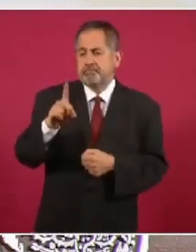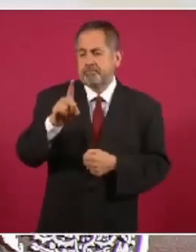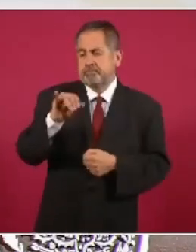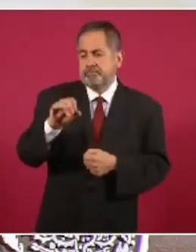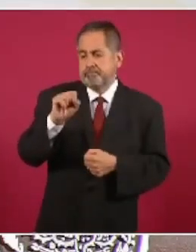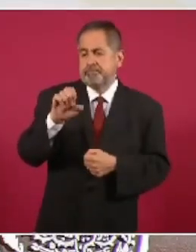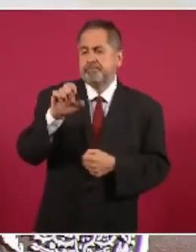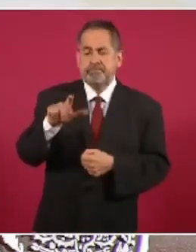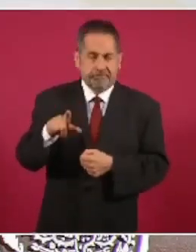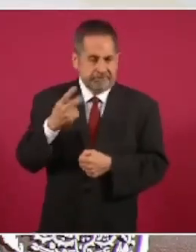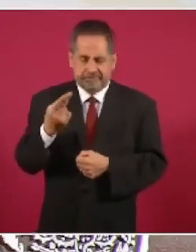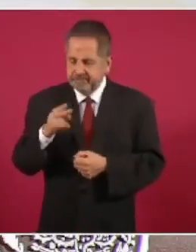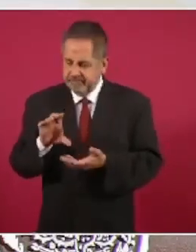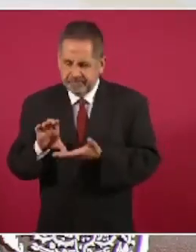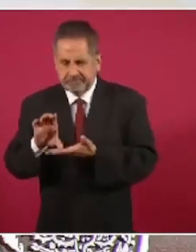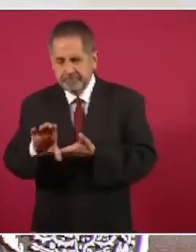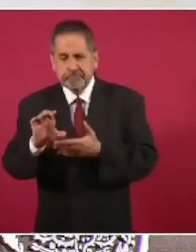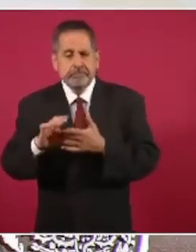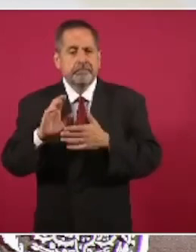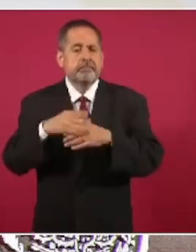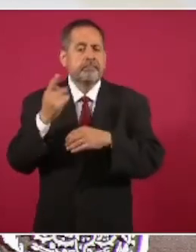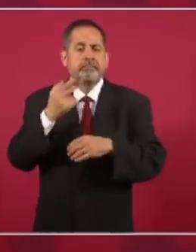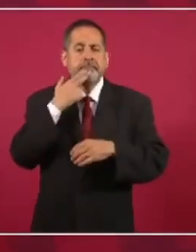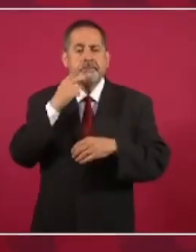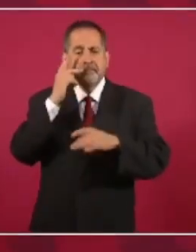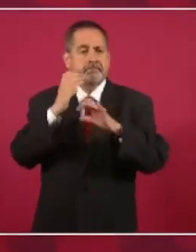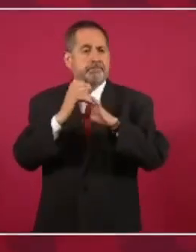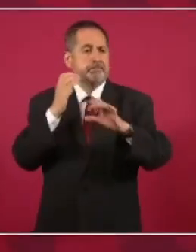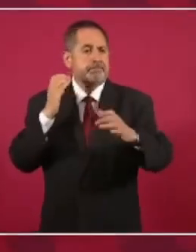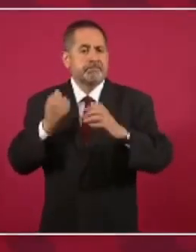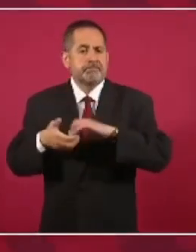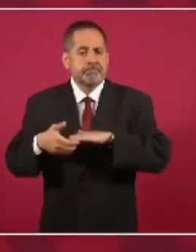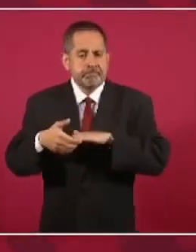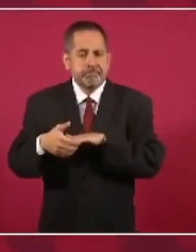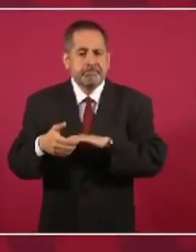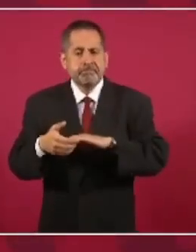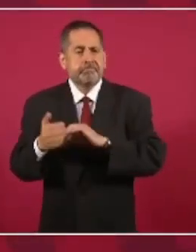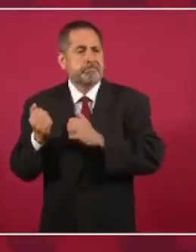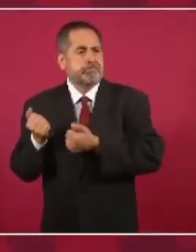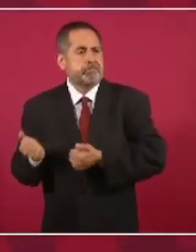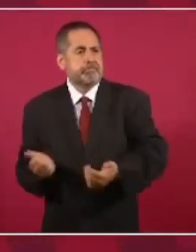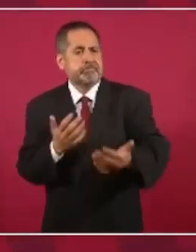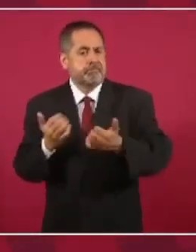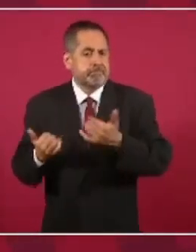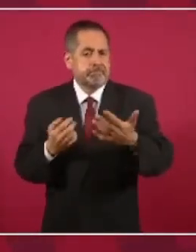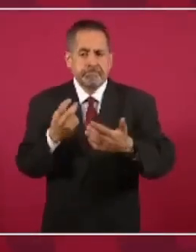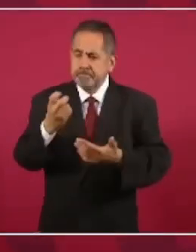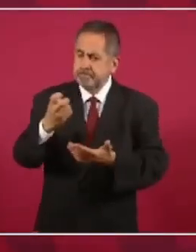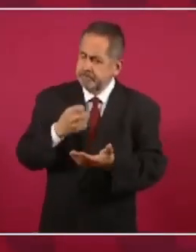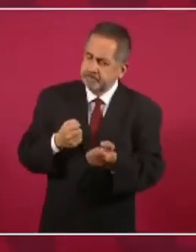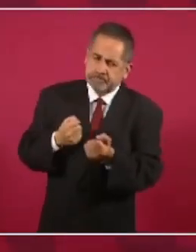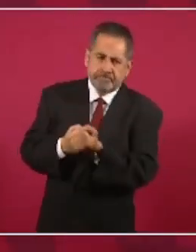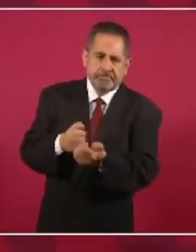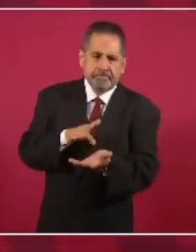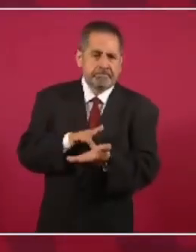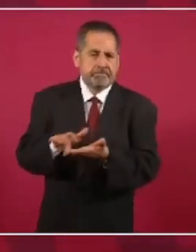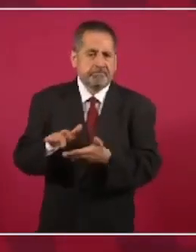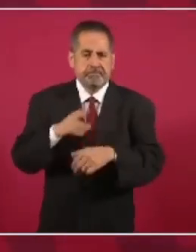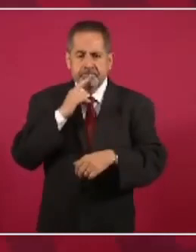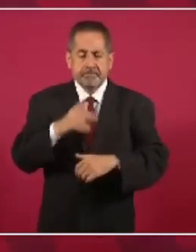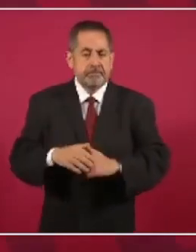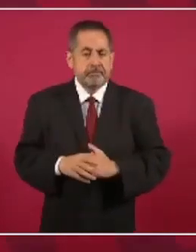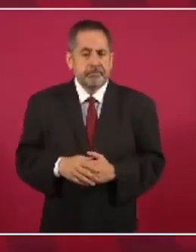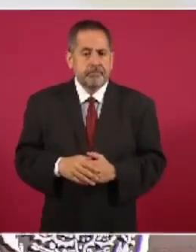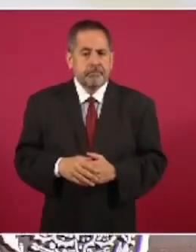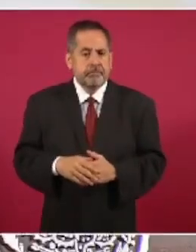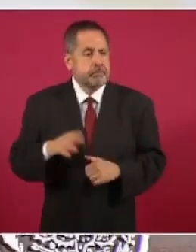en el tema de transporte y en el tema industrial y de comercio en general. Vamos a ver las tres marcas